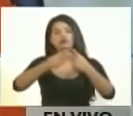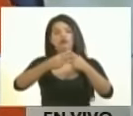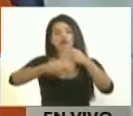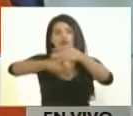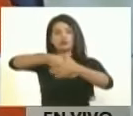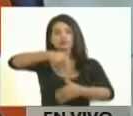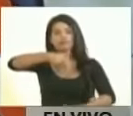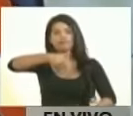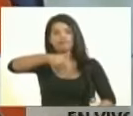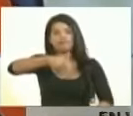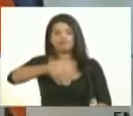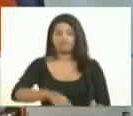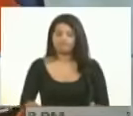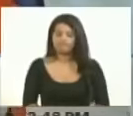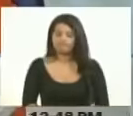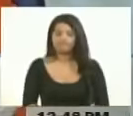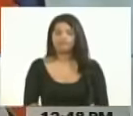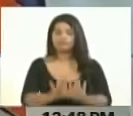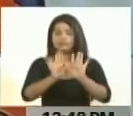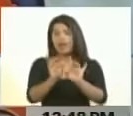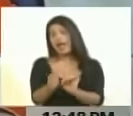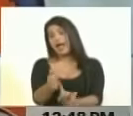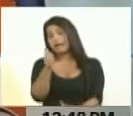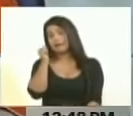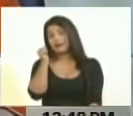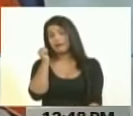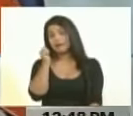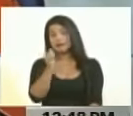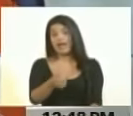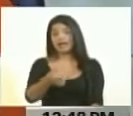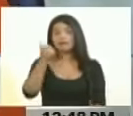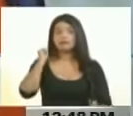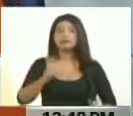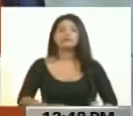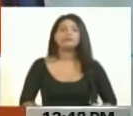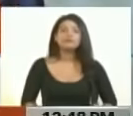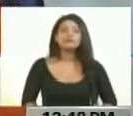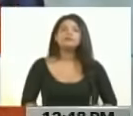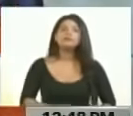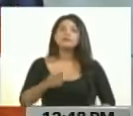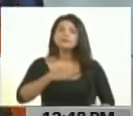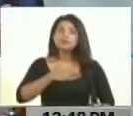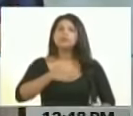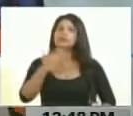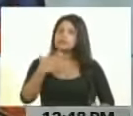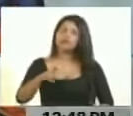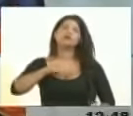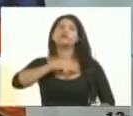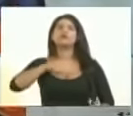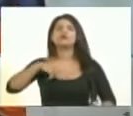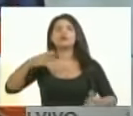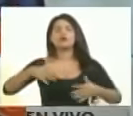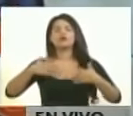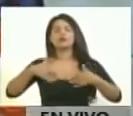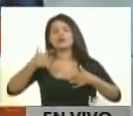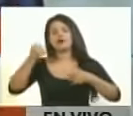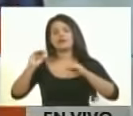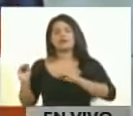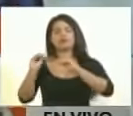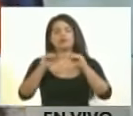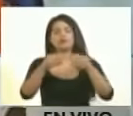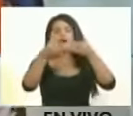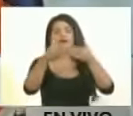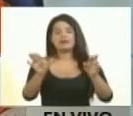Y ayer, entonces, en contraposición, nosotros celebrábamos acá, instalábamos